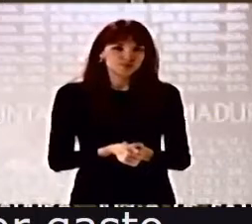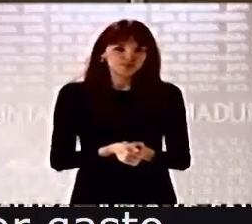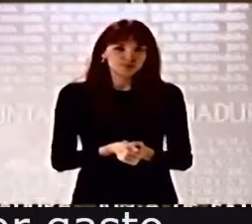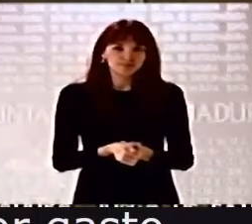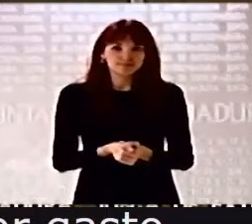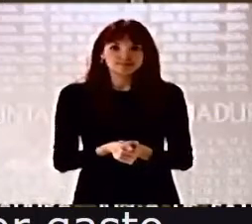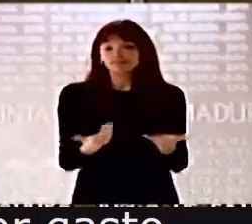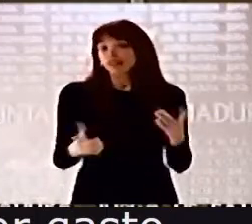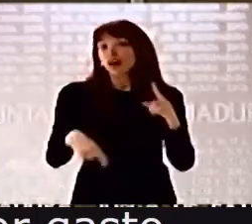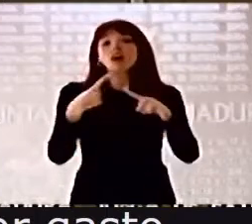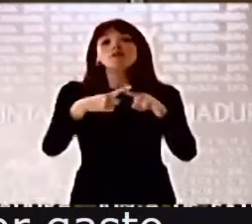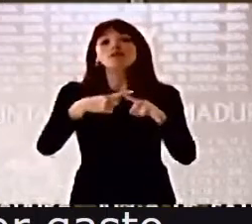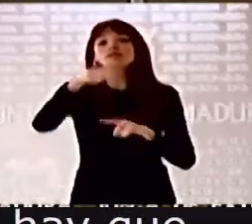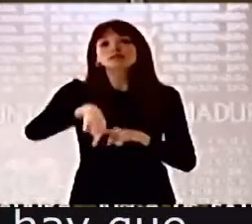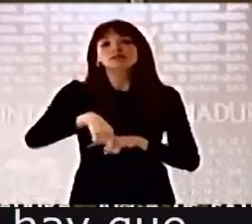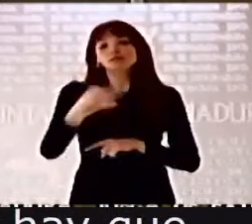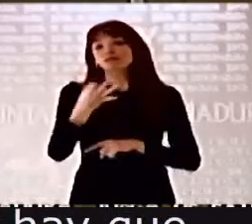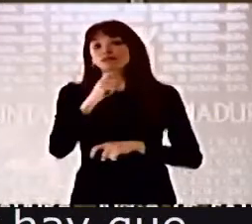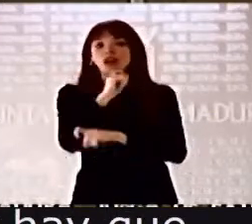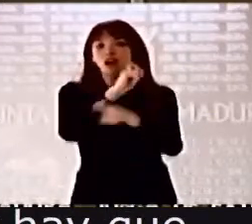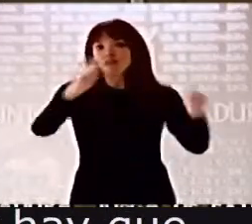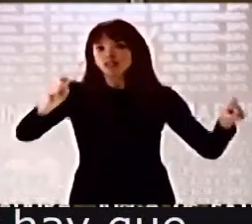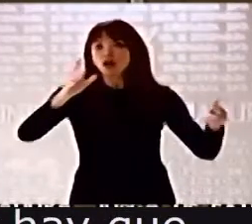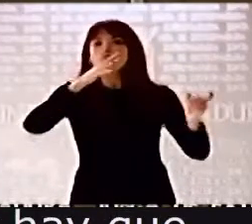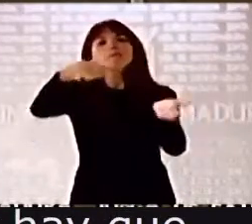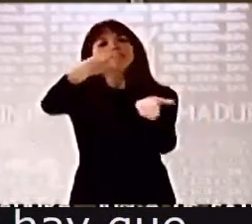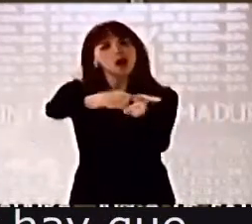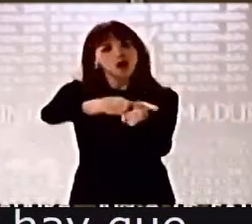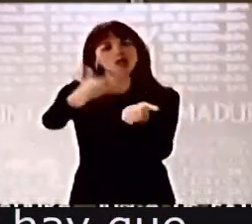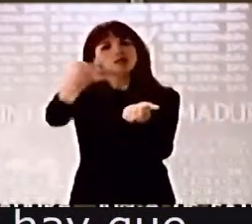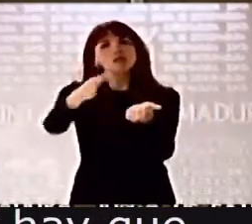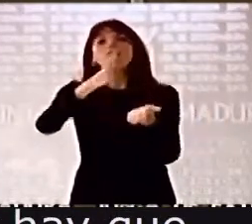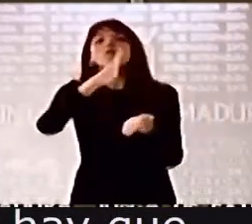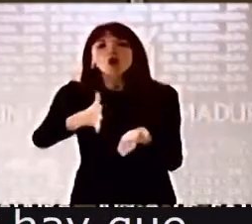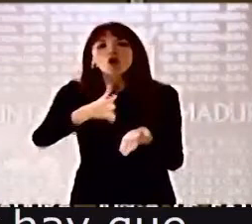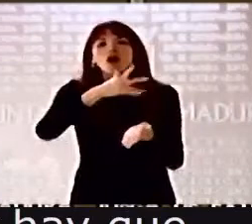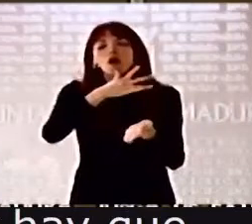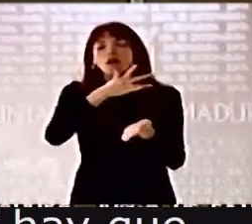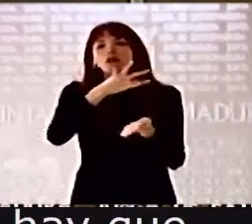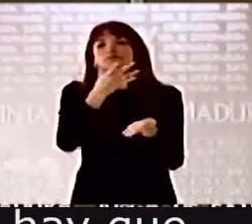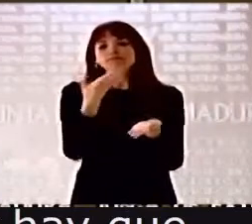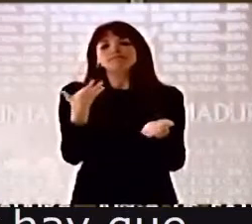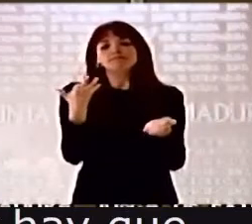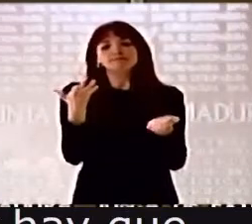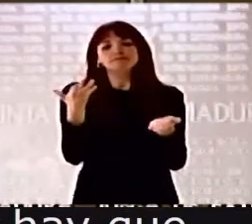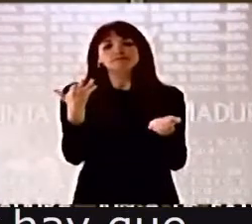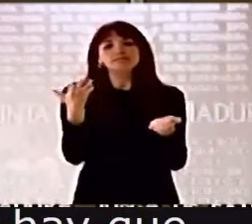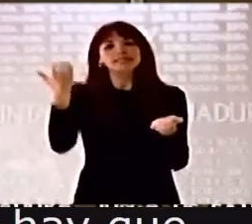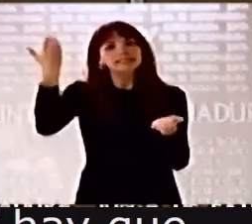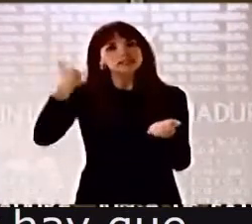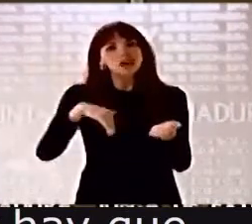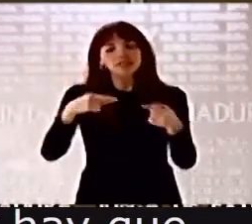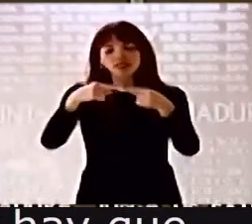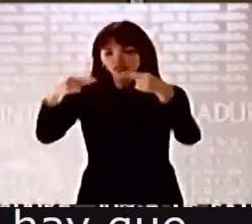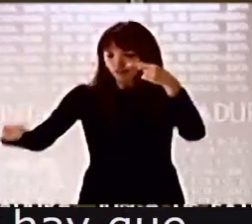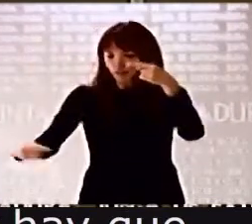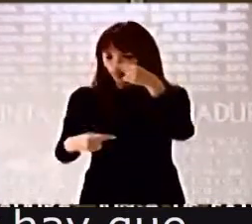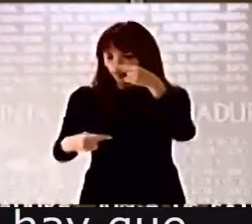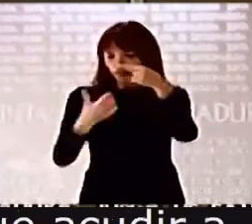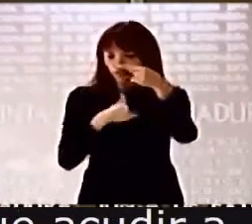Y además hay que decirlo que hay que pagarlo porque ahora estamos teniendo que acudir a déficit para poder pagar la